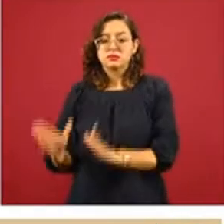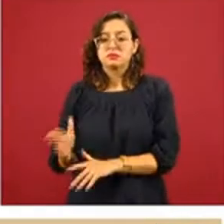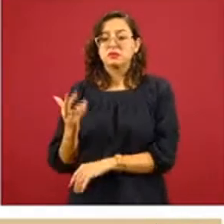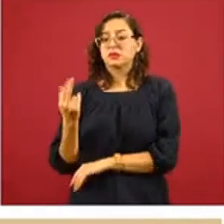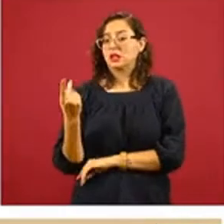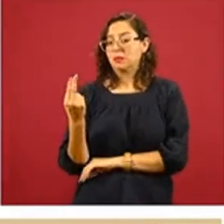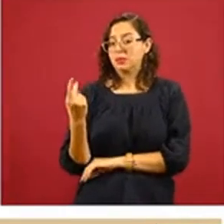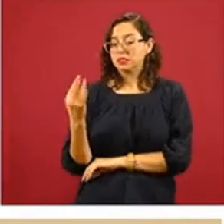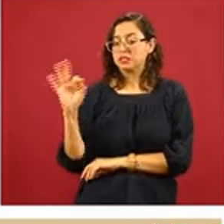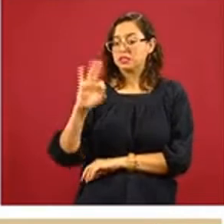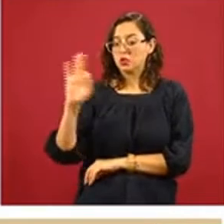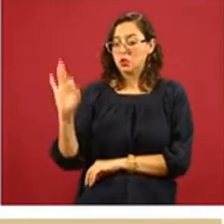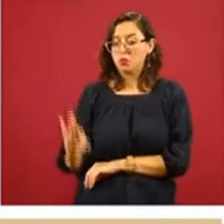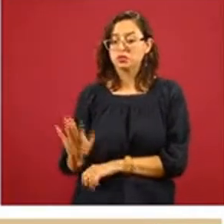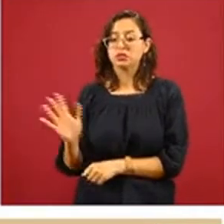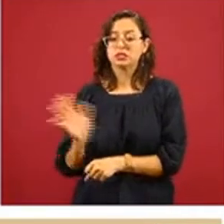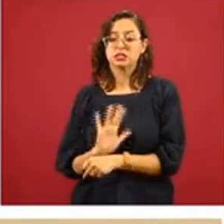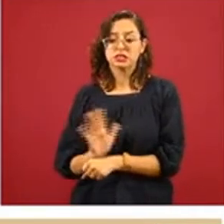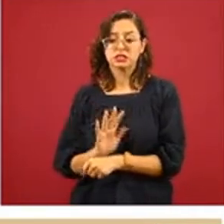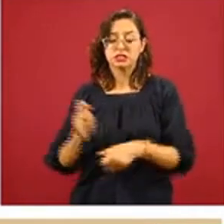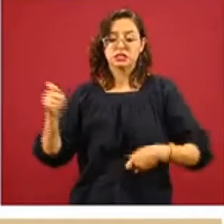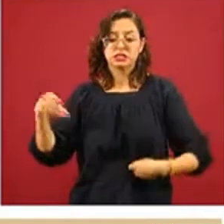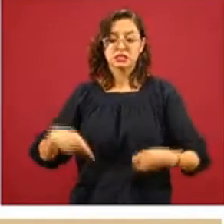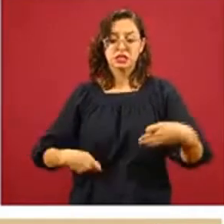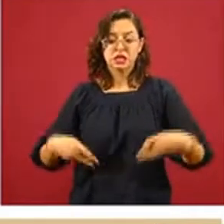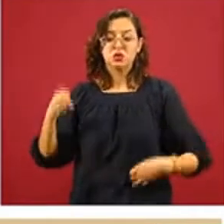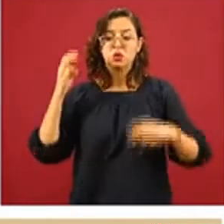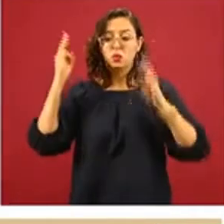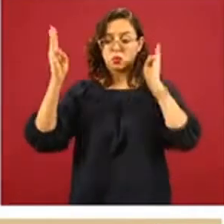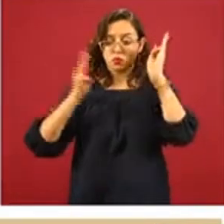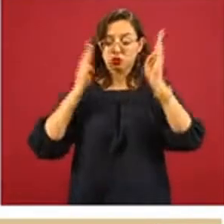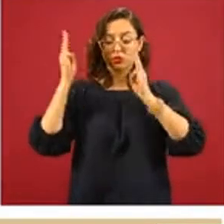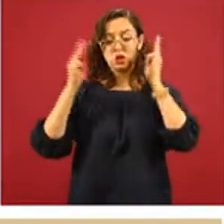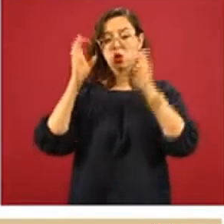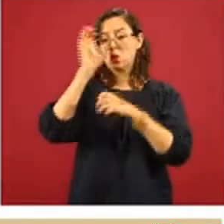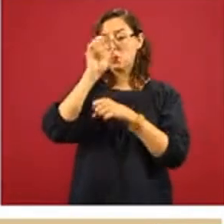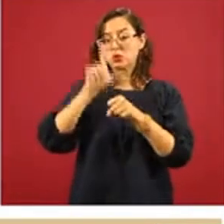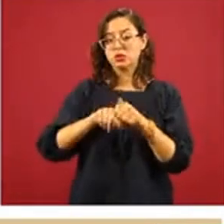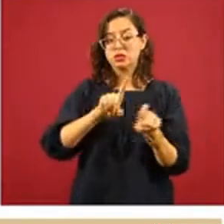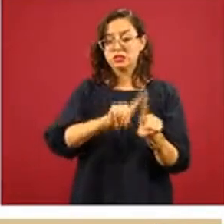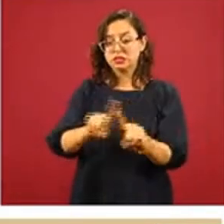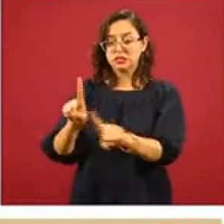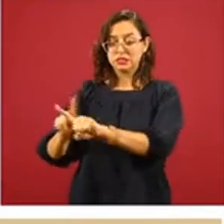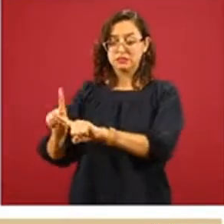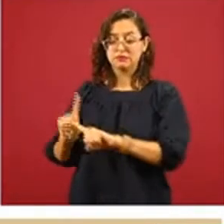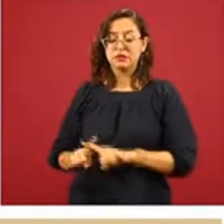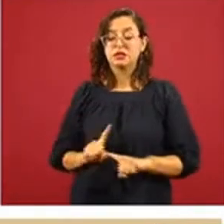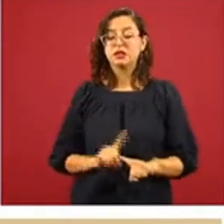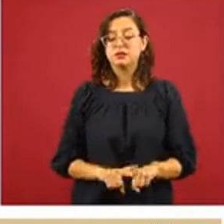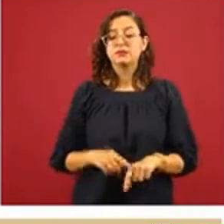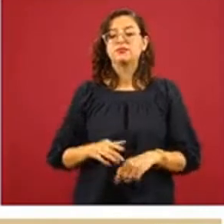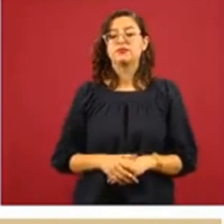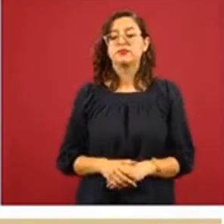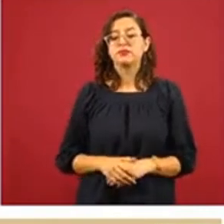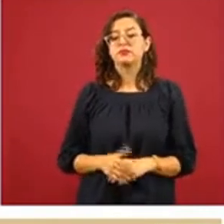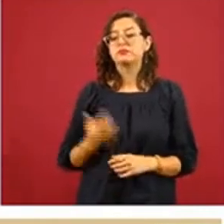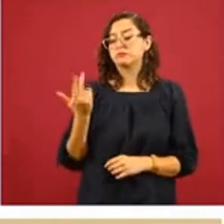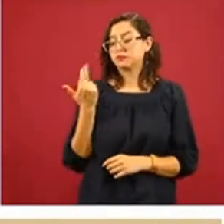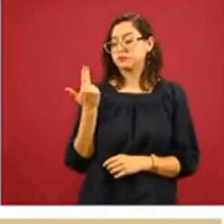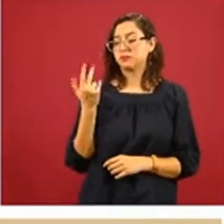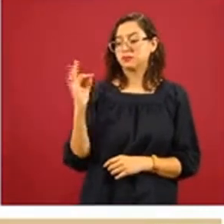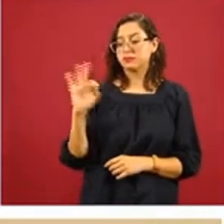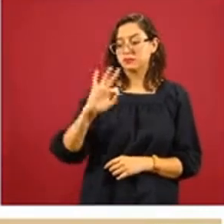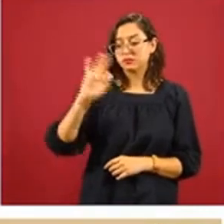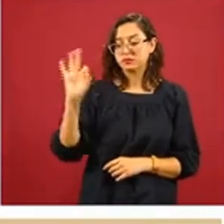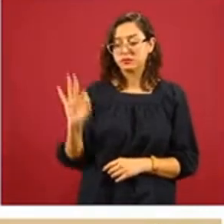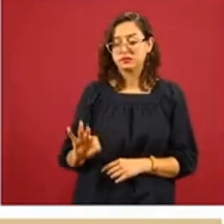del 25% para los cines, teatros, museos y eventos culturales de menos de 500 localidades. Este aforo de